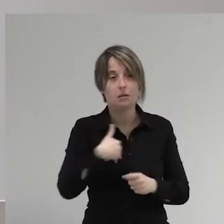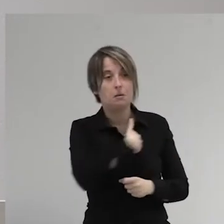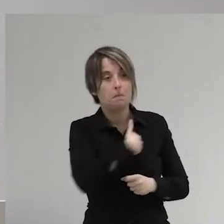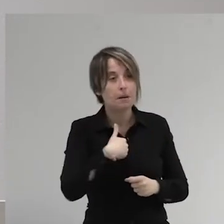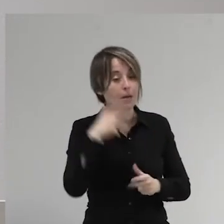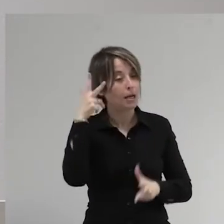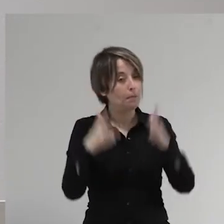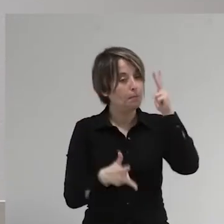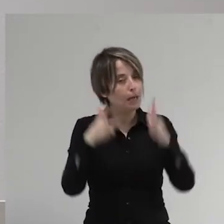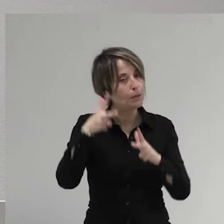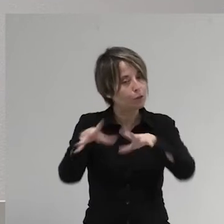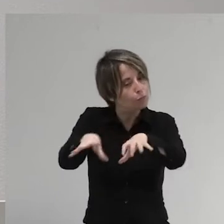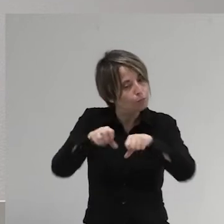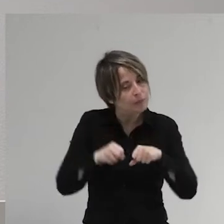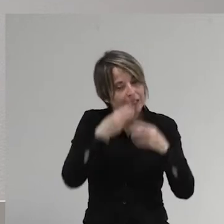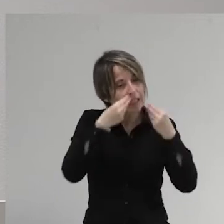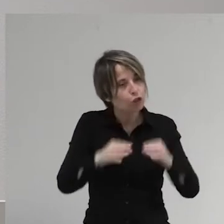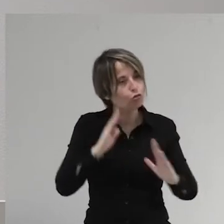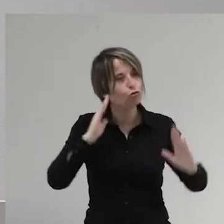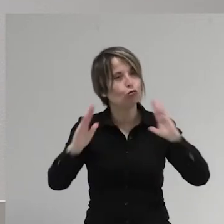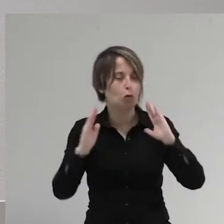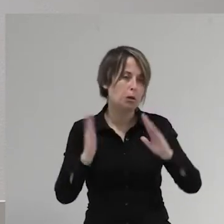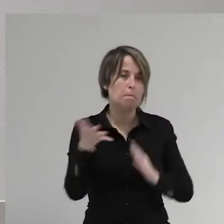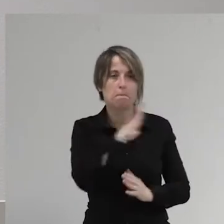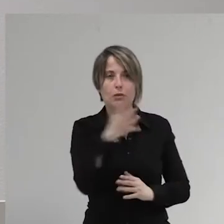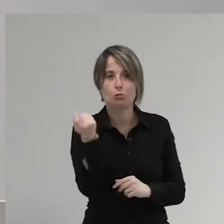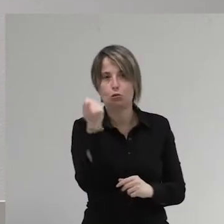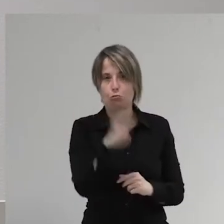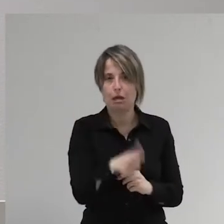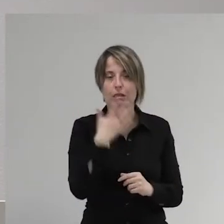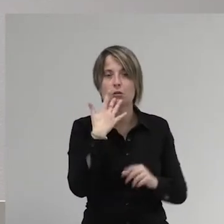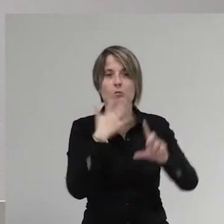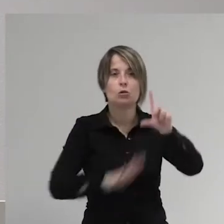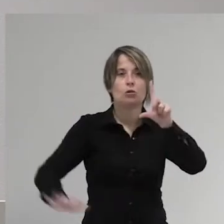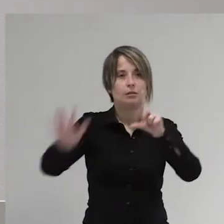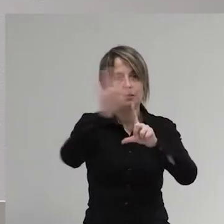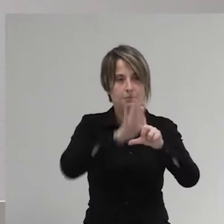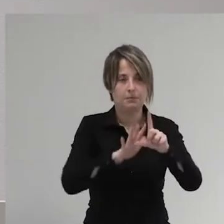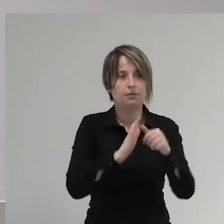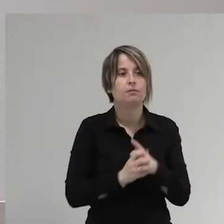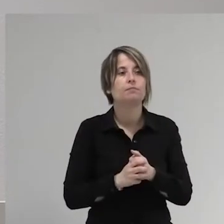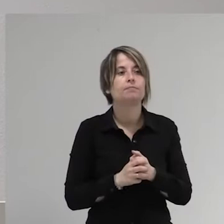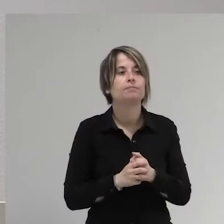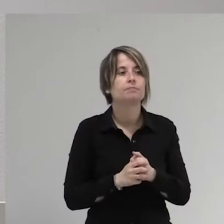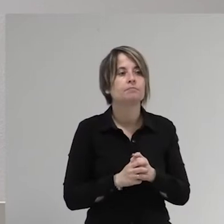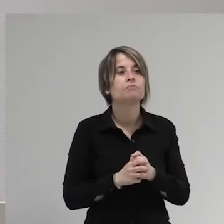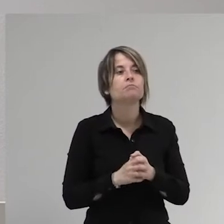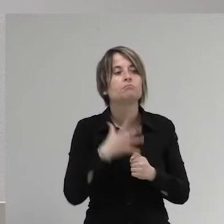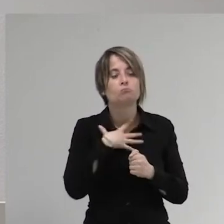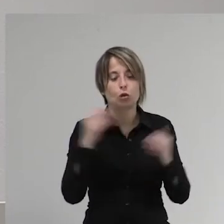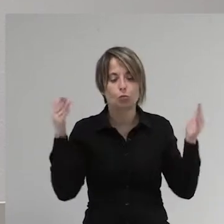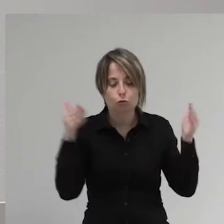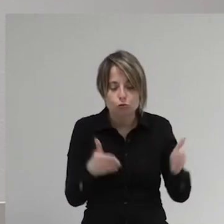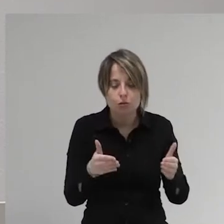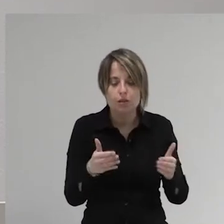Euskal Herria en lo que es la historia colonial es más o menos similar al del Estado español. Entonces podemos entrar, pero no,